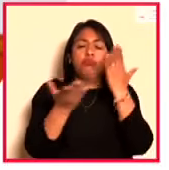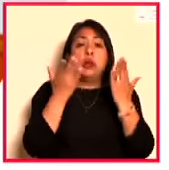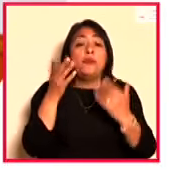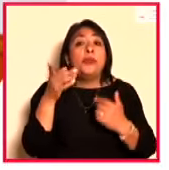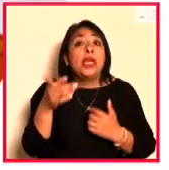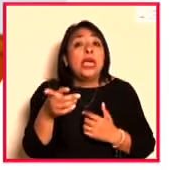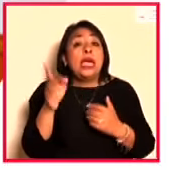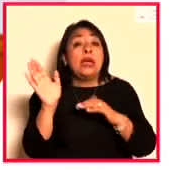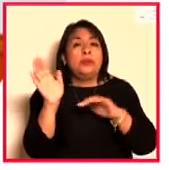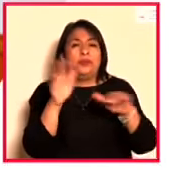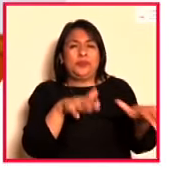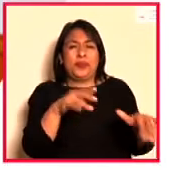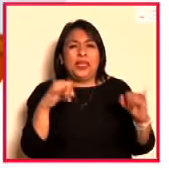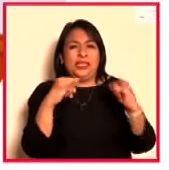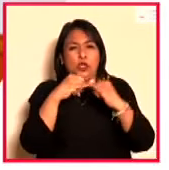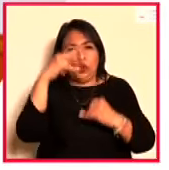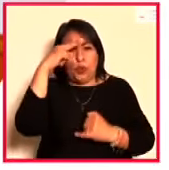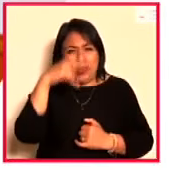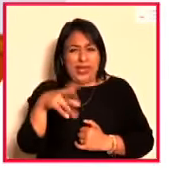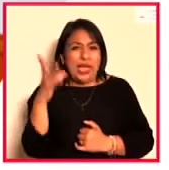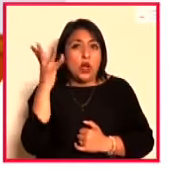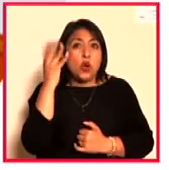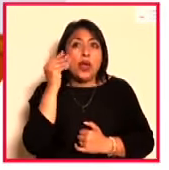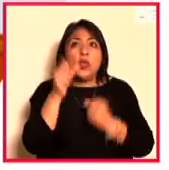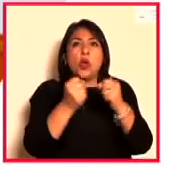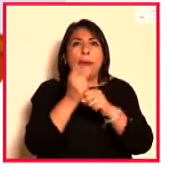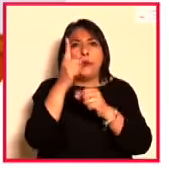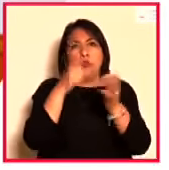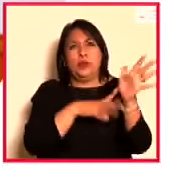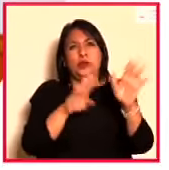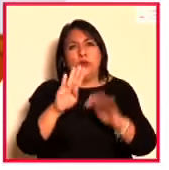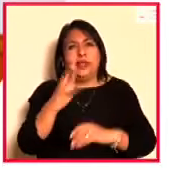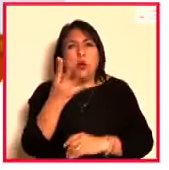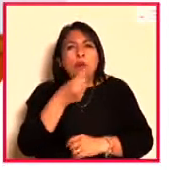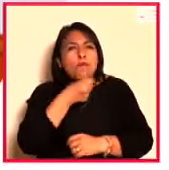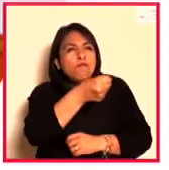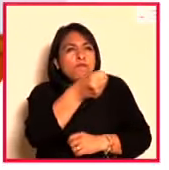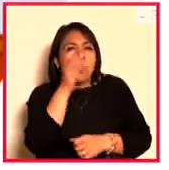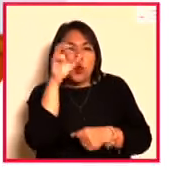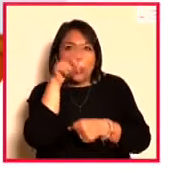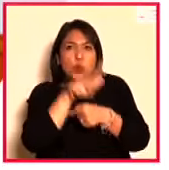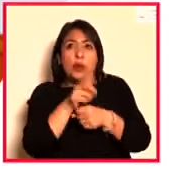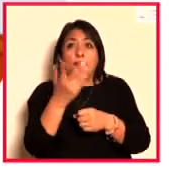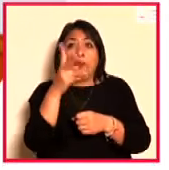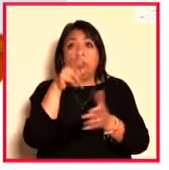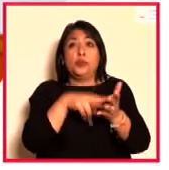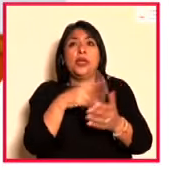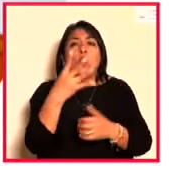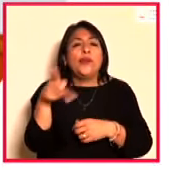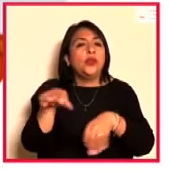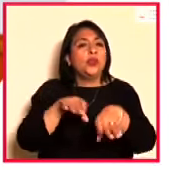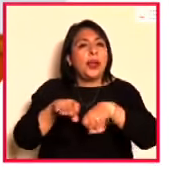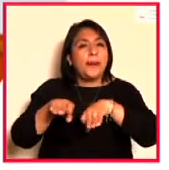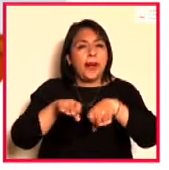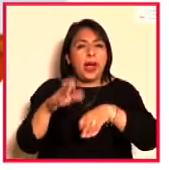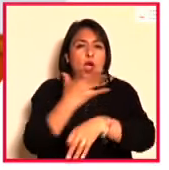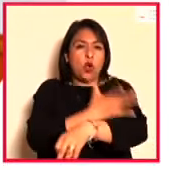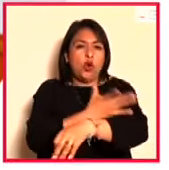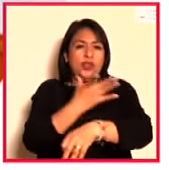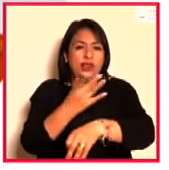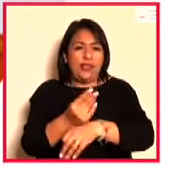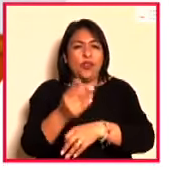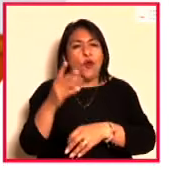al Instituto Mexicano de la Radio en 1994 como reportero cultural. Desde 2004 se desempeñaba como coordinador de la sección